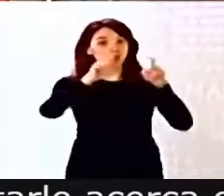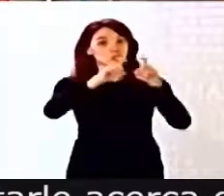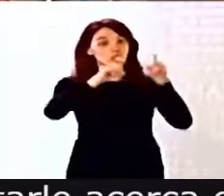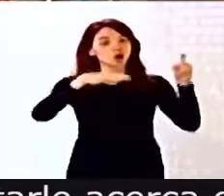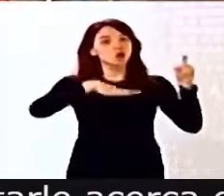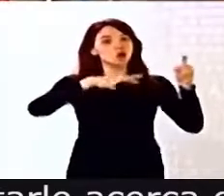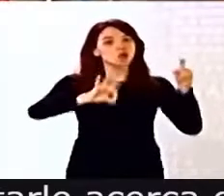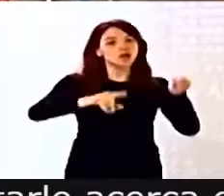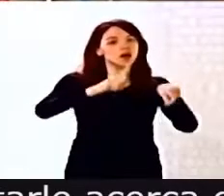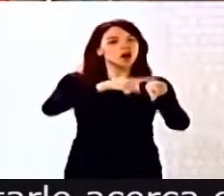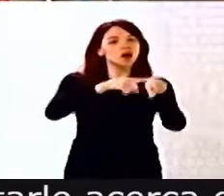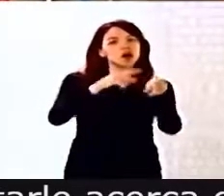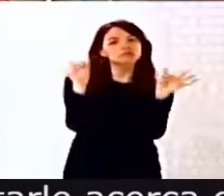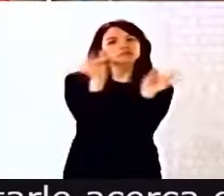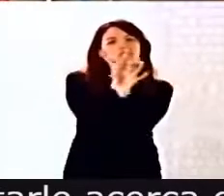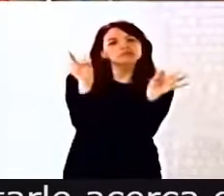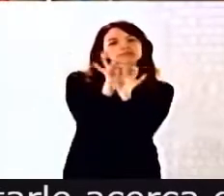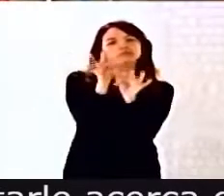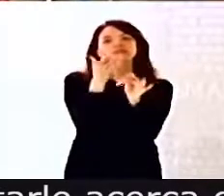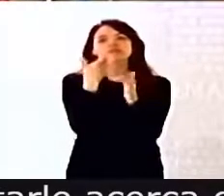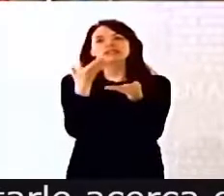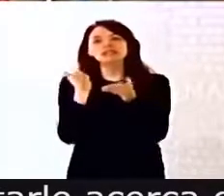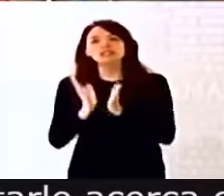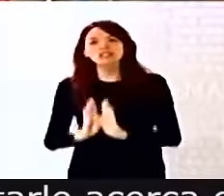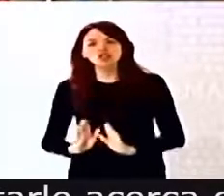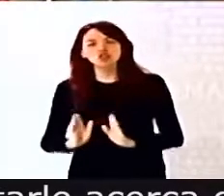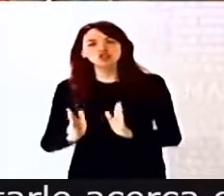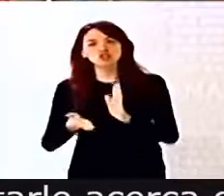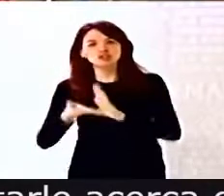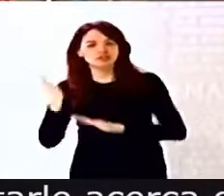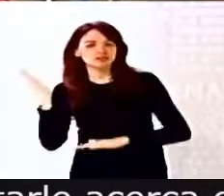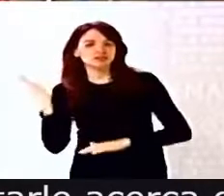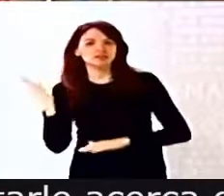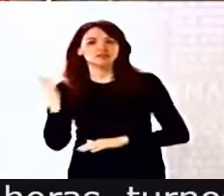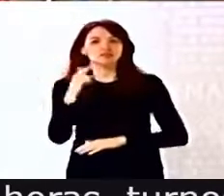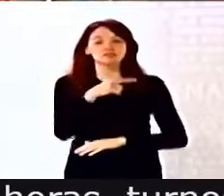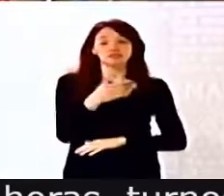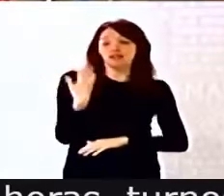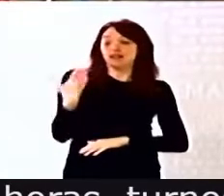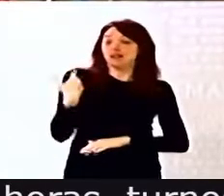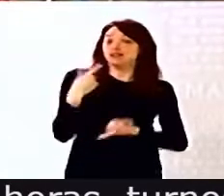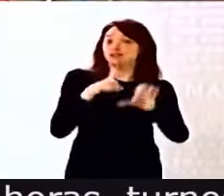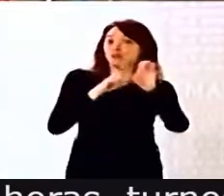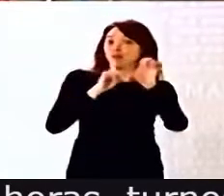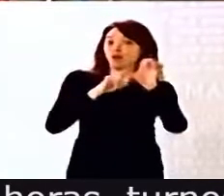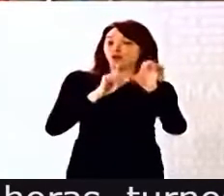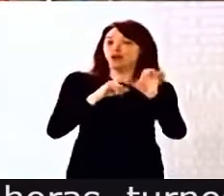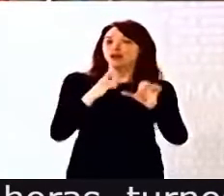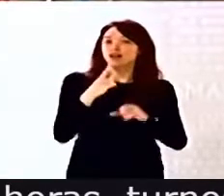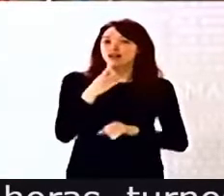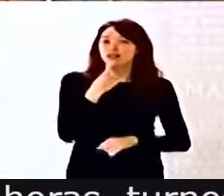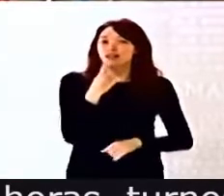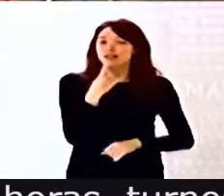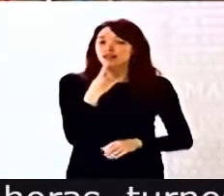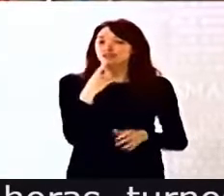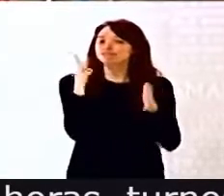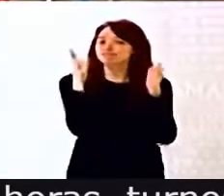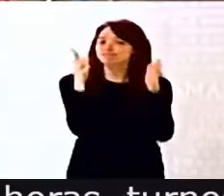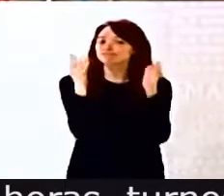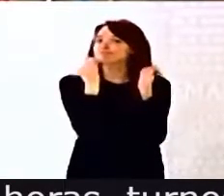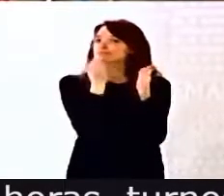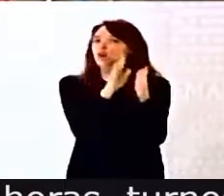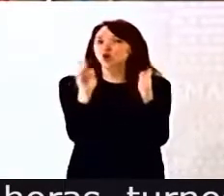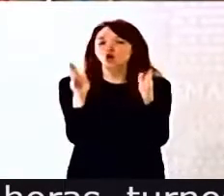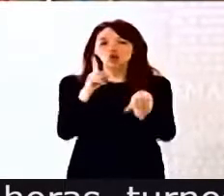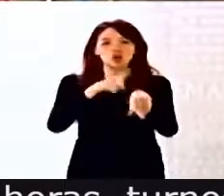las horas, los turnos de salida de los niños. Extremadura pidió en días atrás que el Gobierno suprimiese la franja horaria. Finalmente